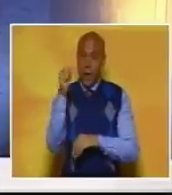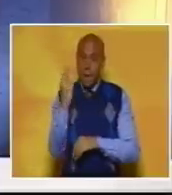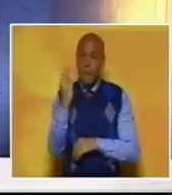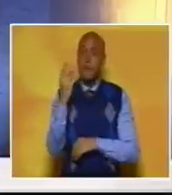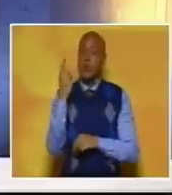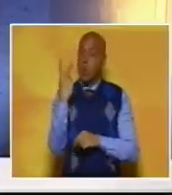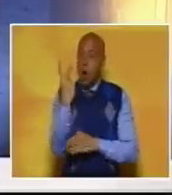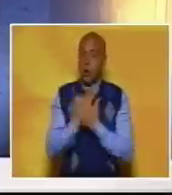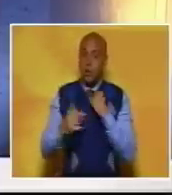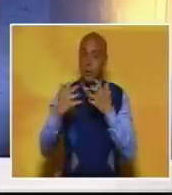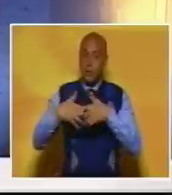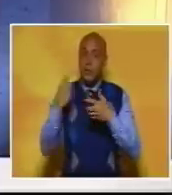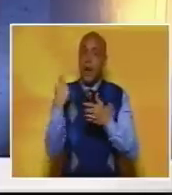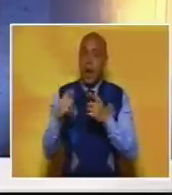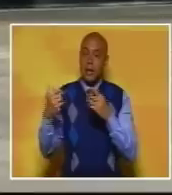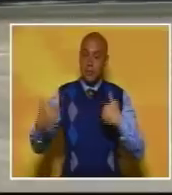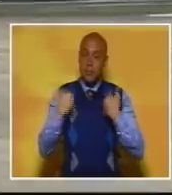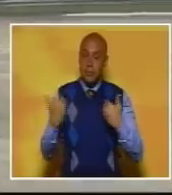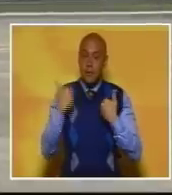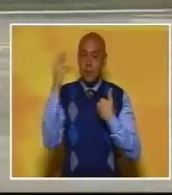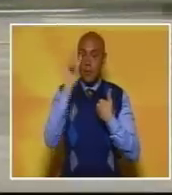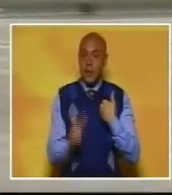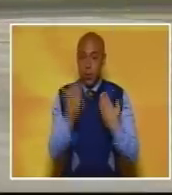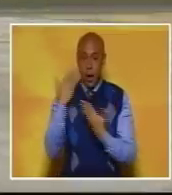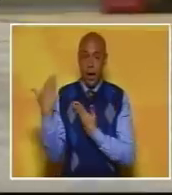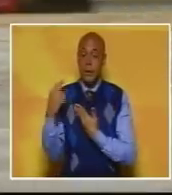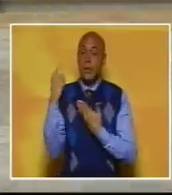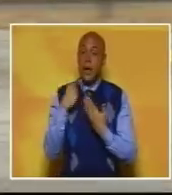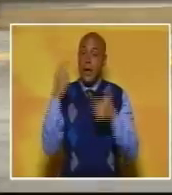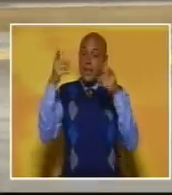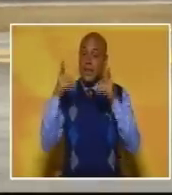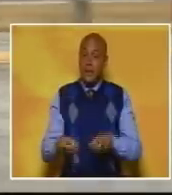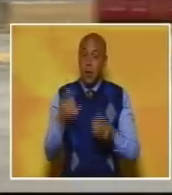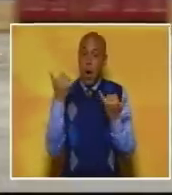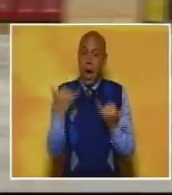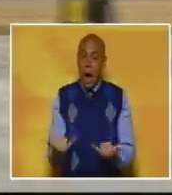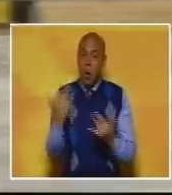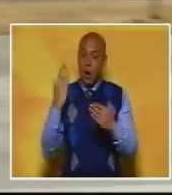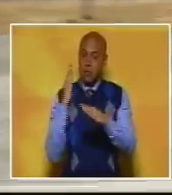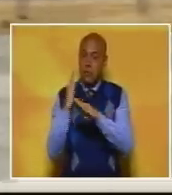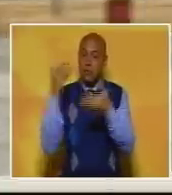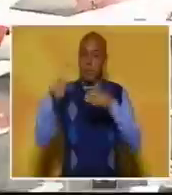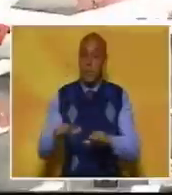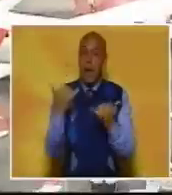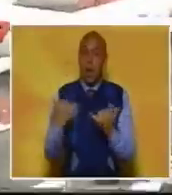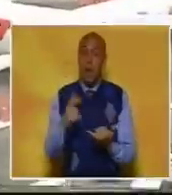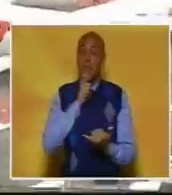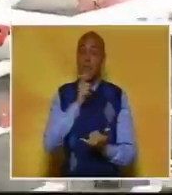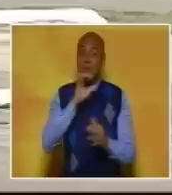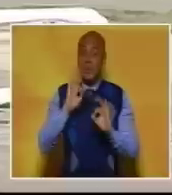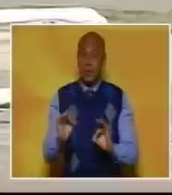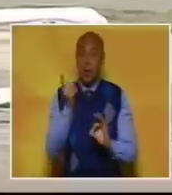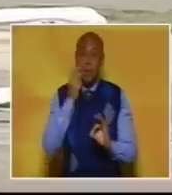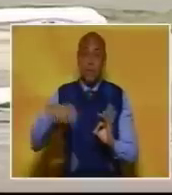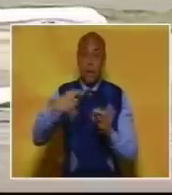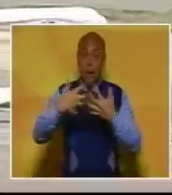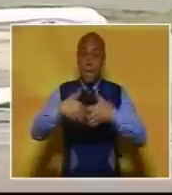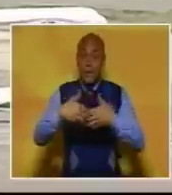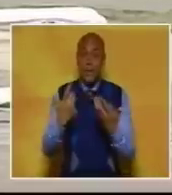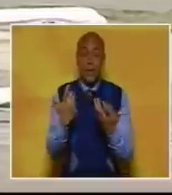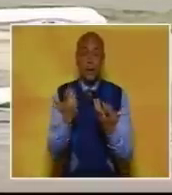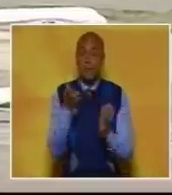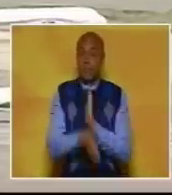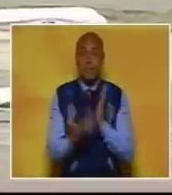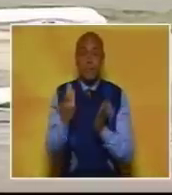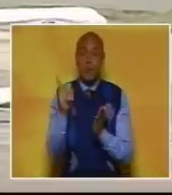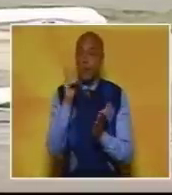afectan la conectividad del país. Figuera afirma que la decisión coloca a las líneas aéreas en una situación difícil porque las empresas no estarán